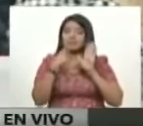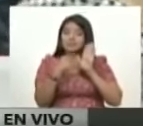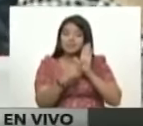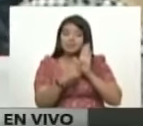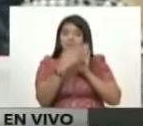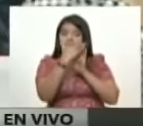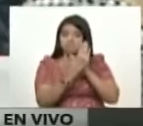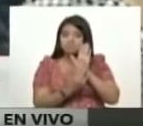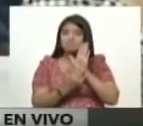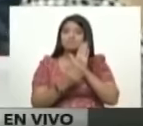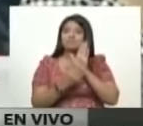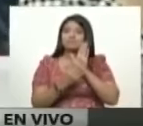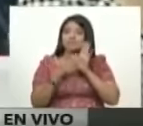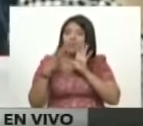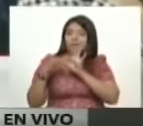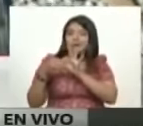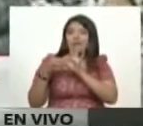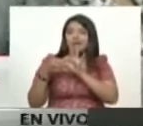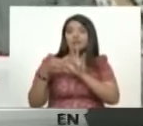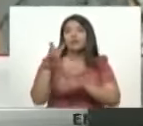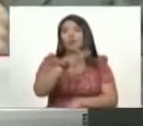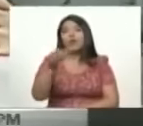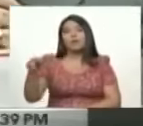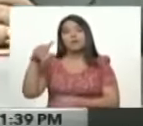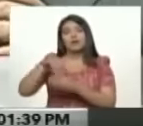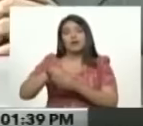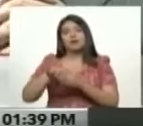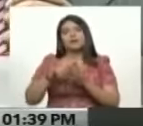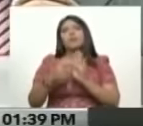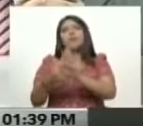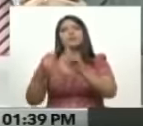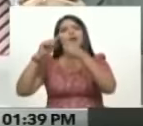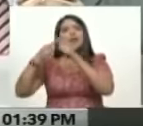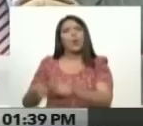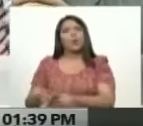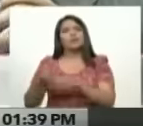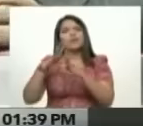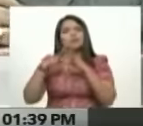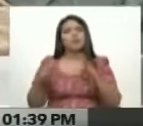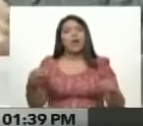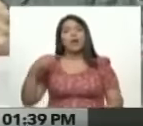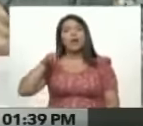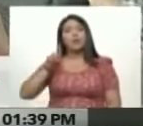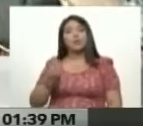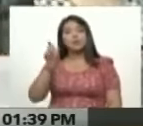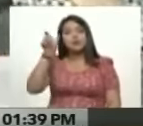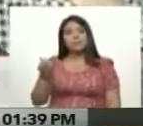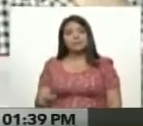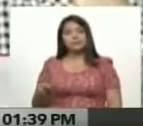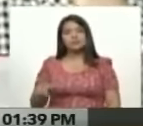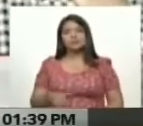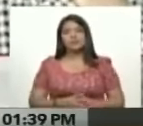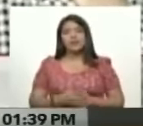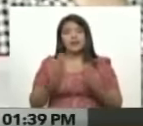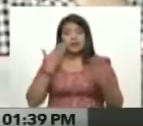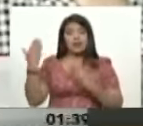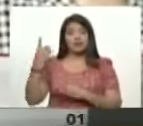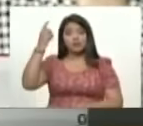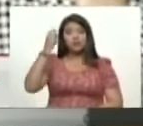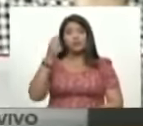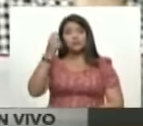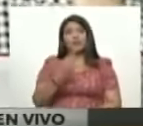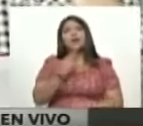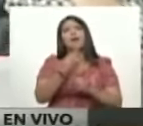taxativamente una estrecha relación con los electores y rendirle cuenta. A la única persona que estos parlamentarios le van a